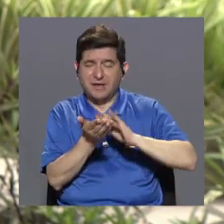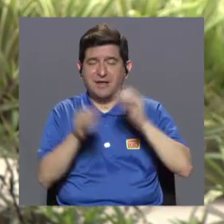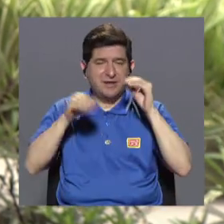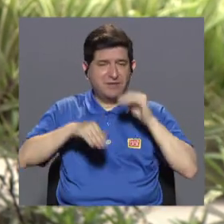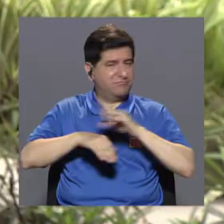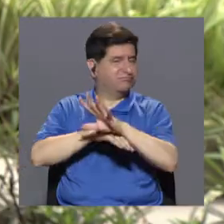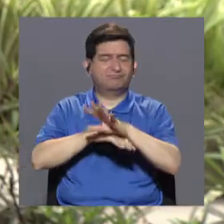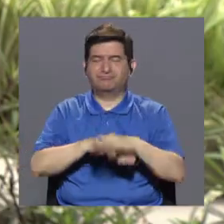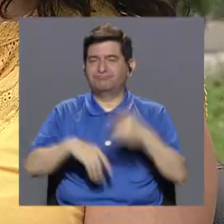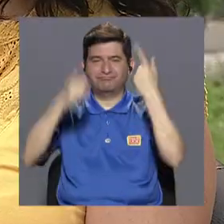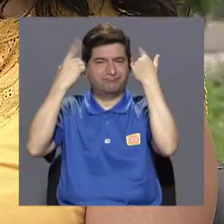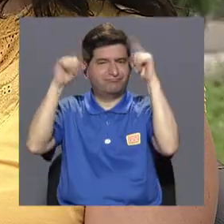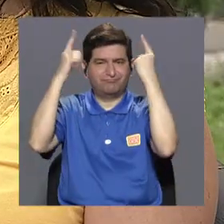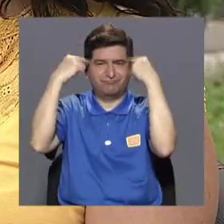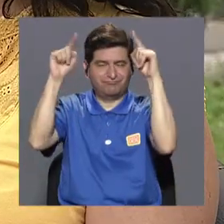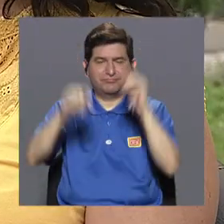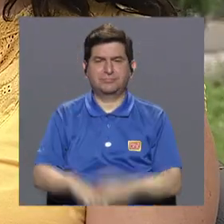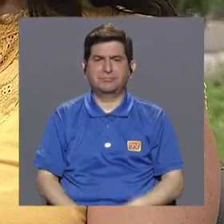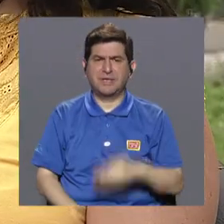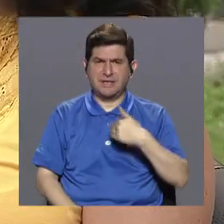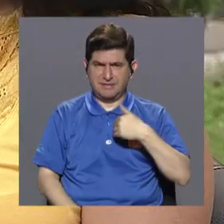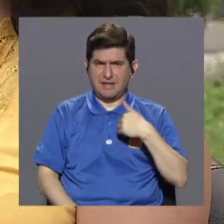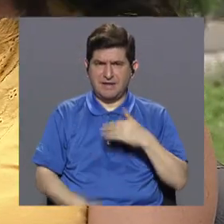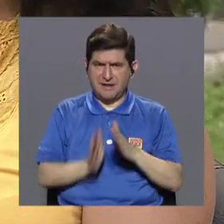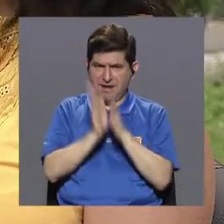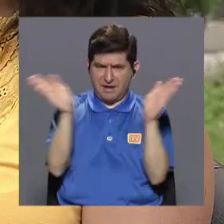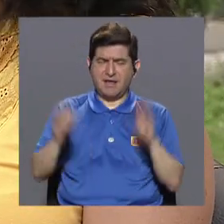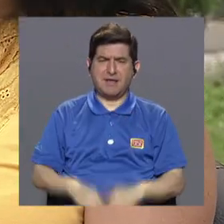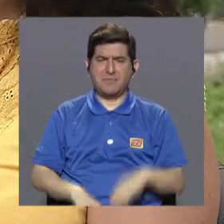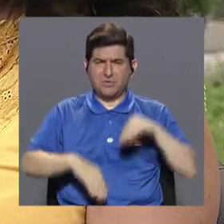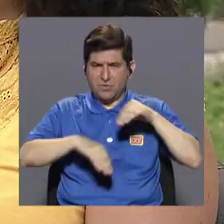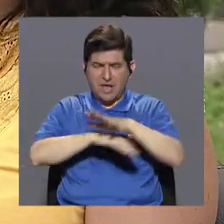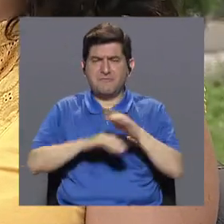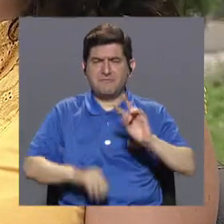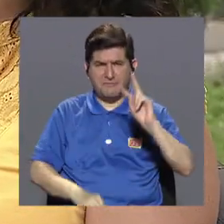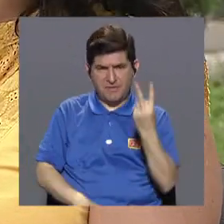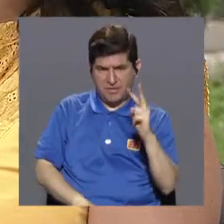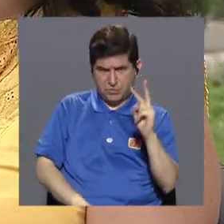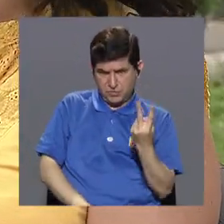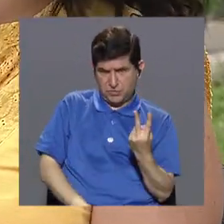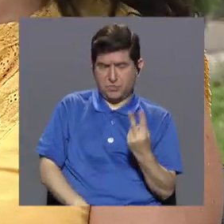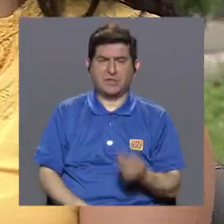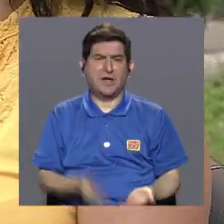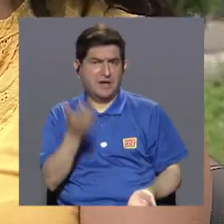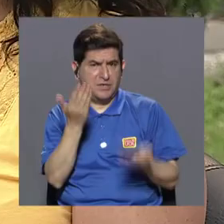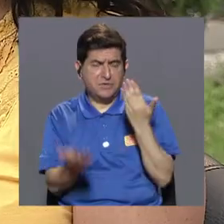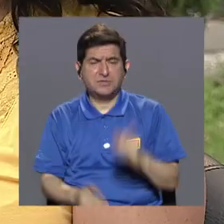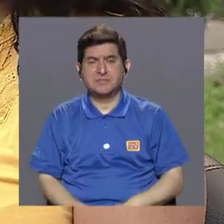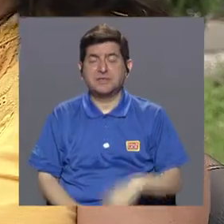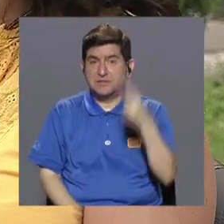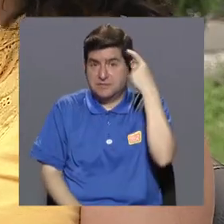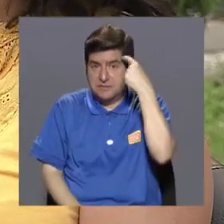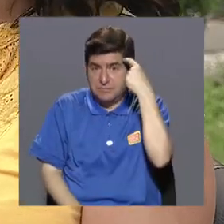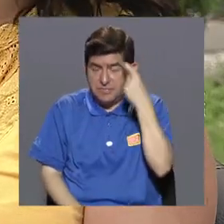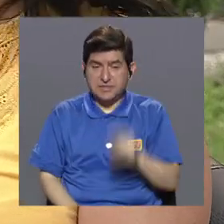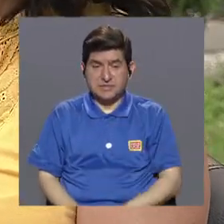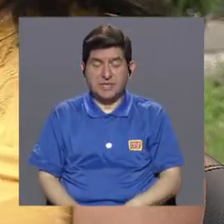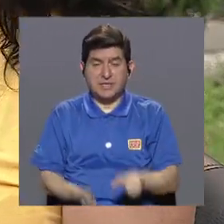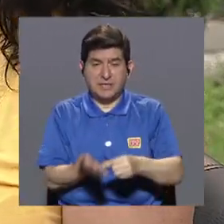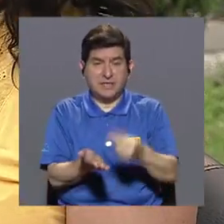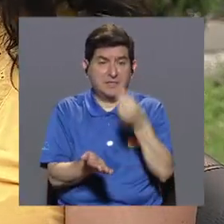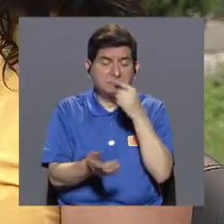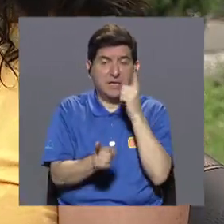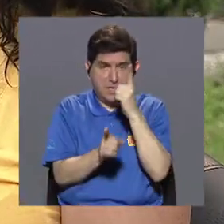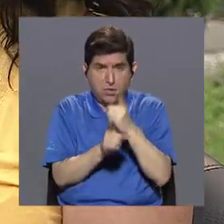no va a ser efectivo. Uh-huh. Y tiene efectos, en general tienen efectos secundarios, o sea, partiendo de que le estamos